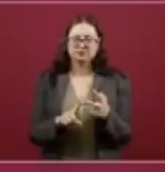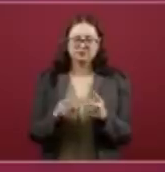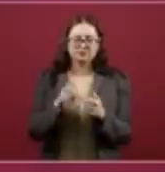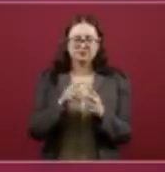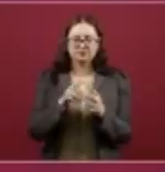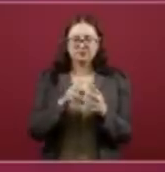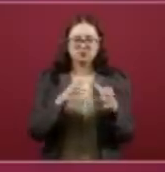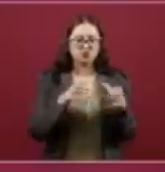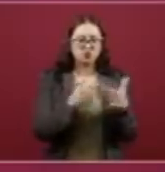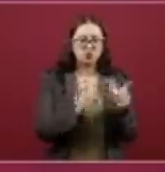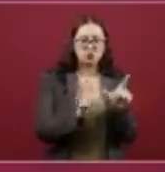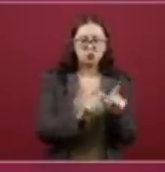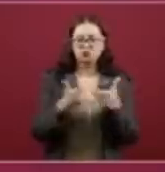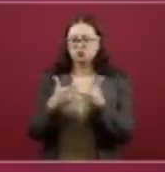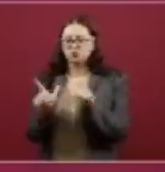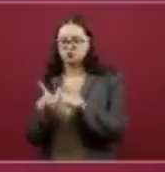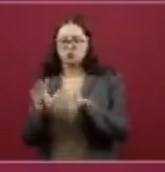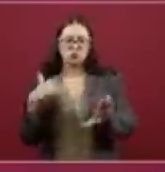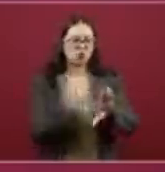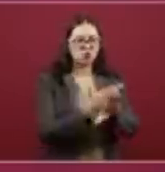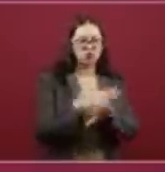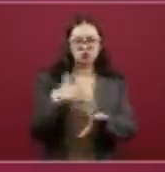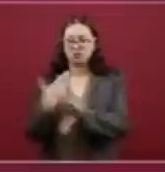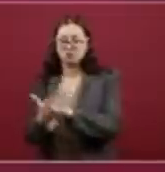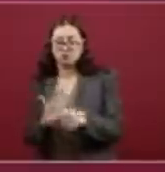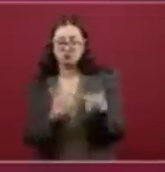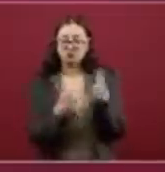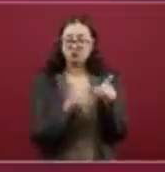grupos de agresores, la delincuencia